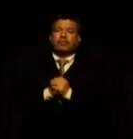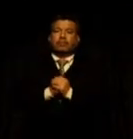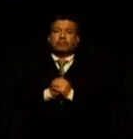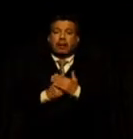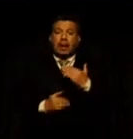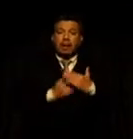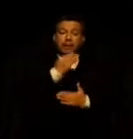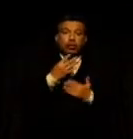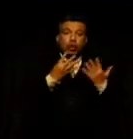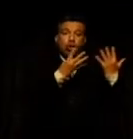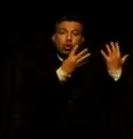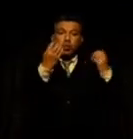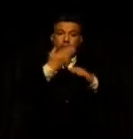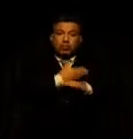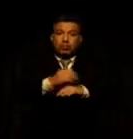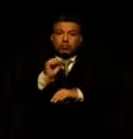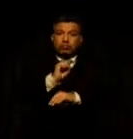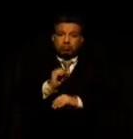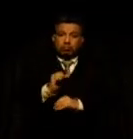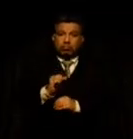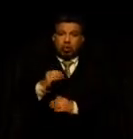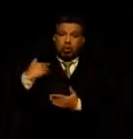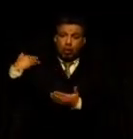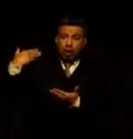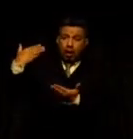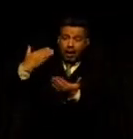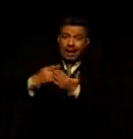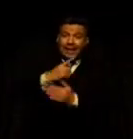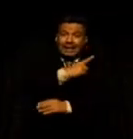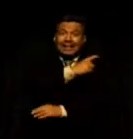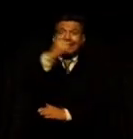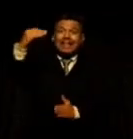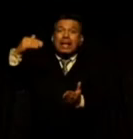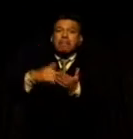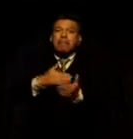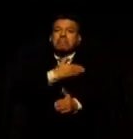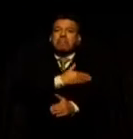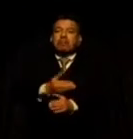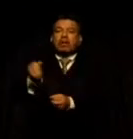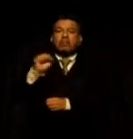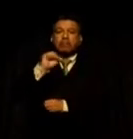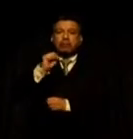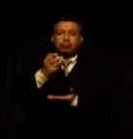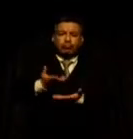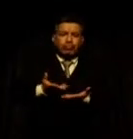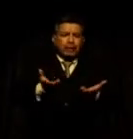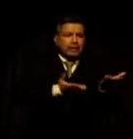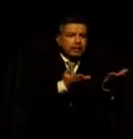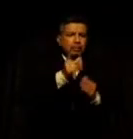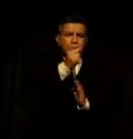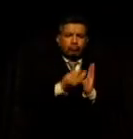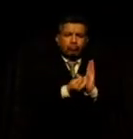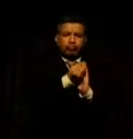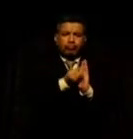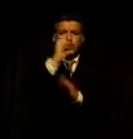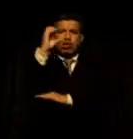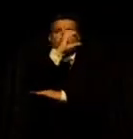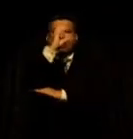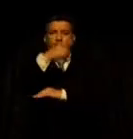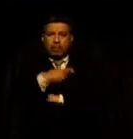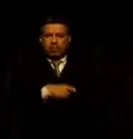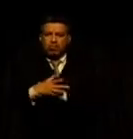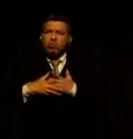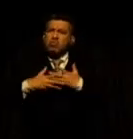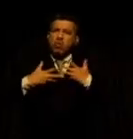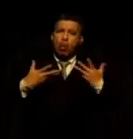900 millones de pesos y hoy son más de 100 mil millones de pesos que están al servicio de todos los emprendedores de colombia y eso